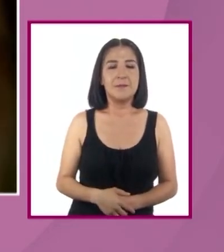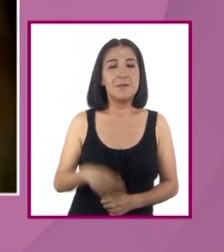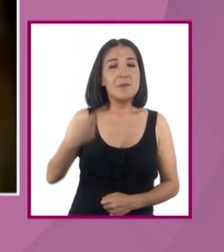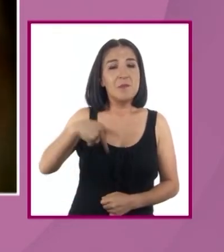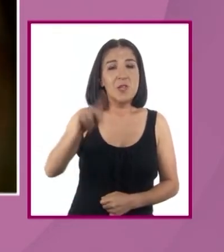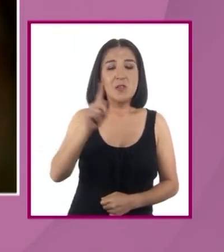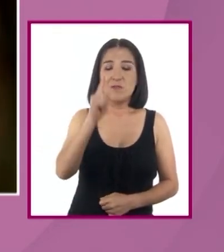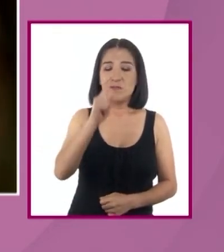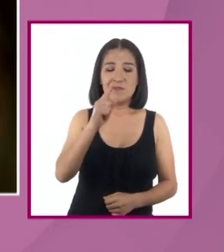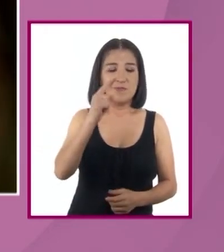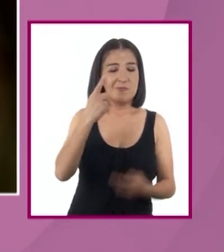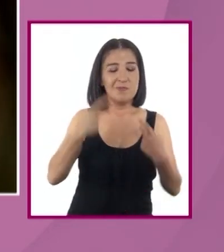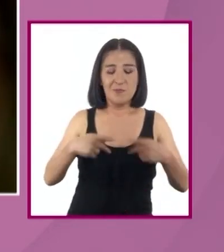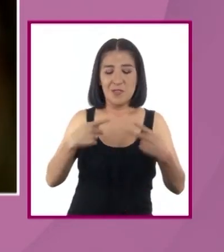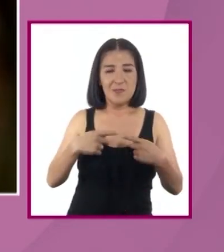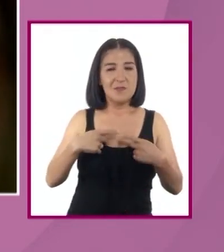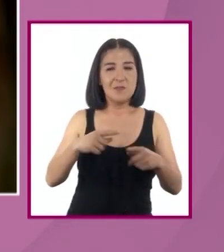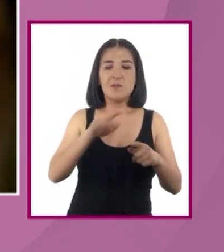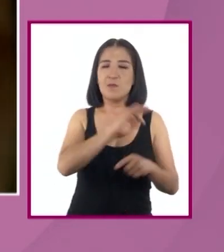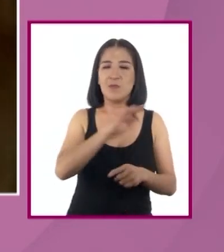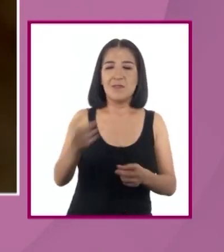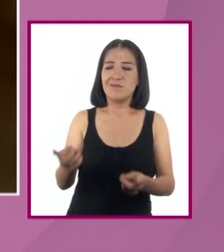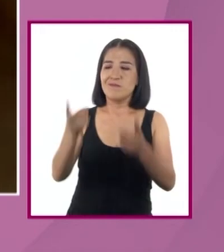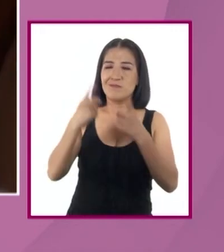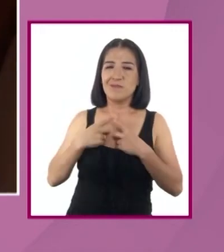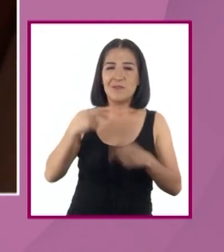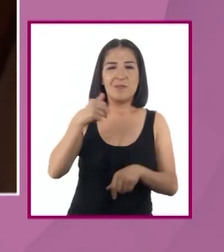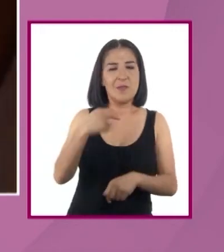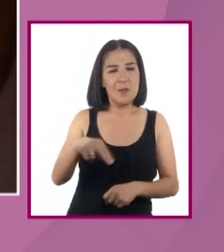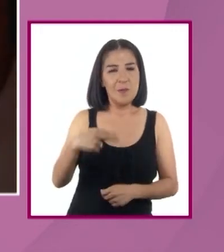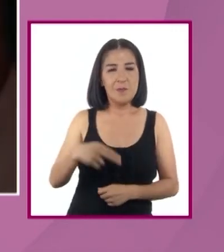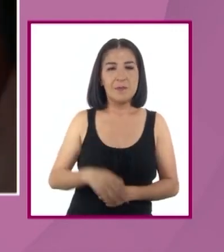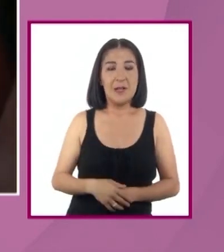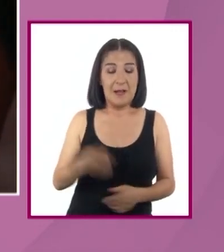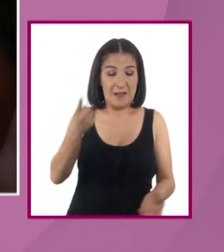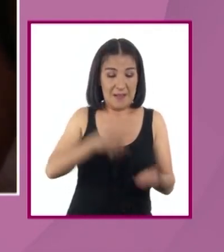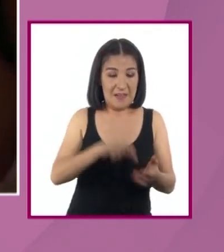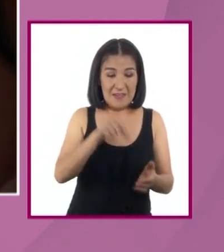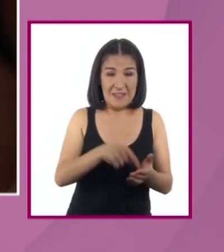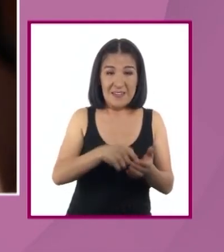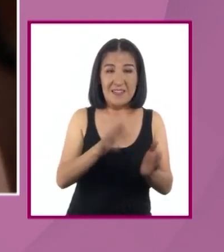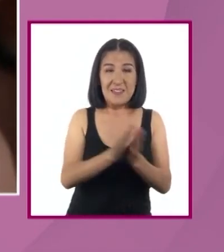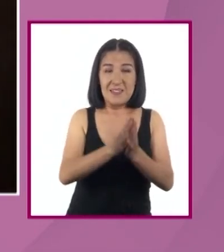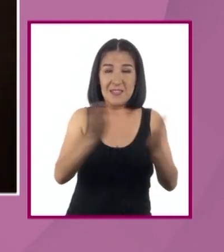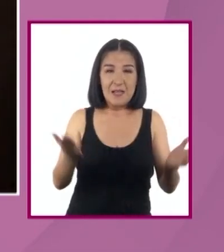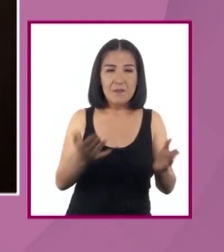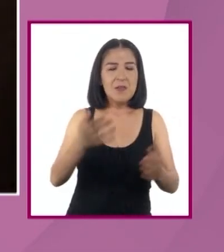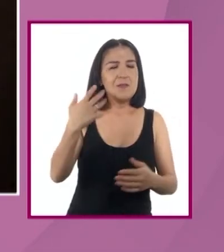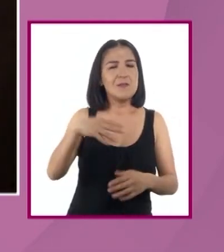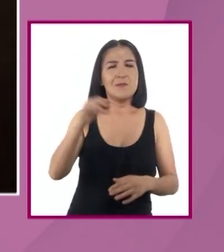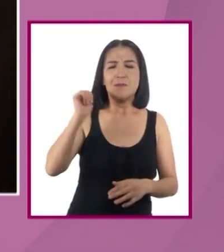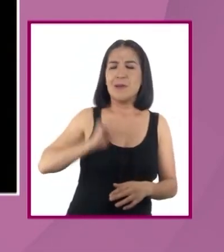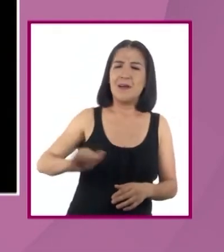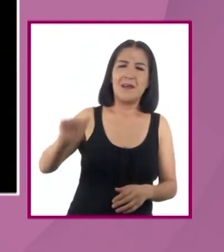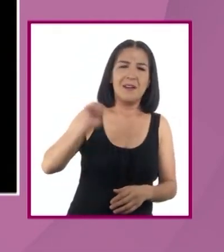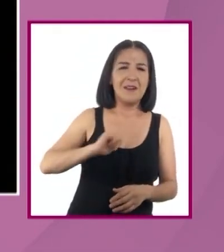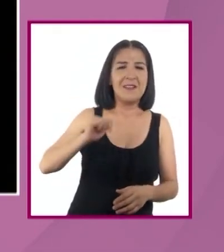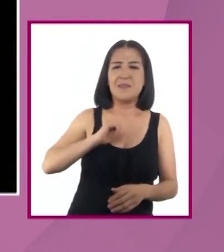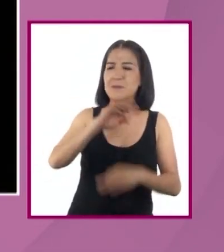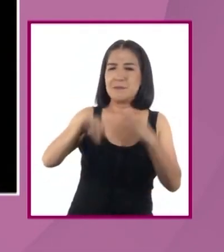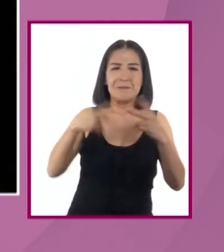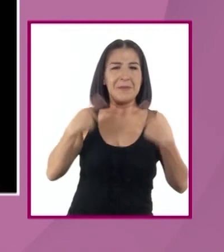Pero solo una criatura humana puede dármelo. El libro que lleva décadas fascinando a lectores de todas